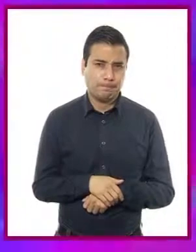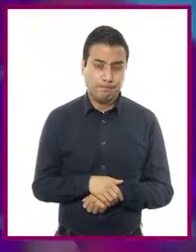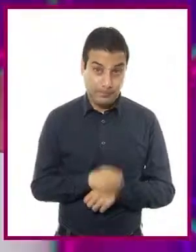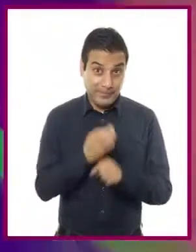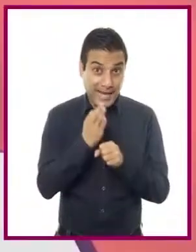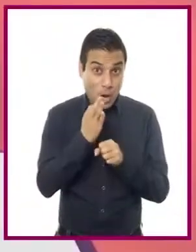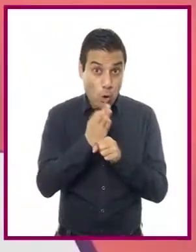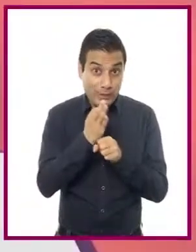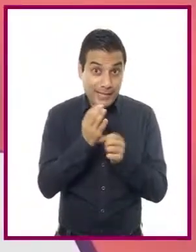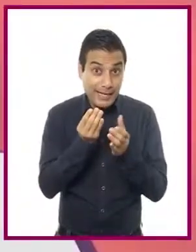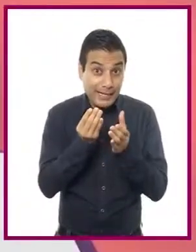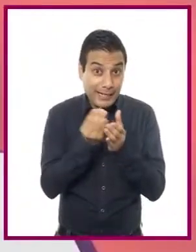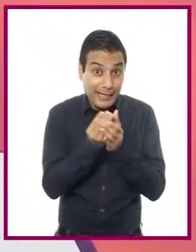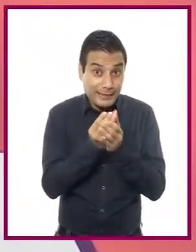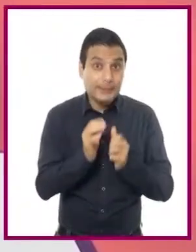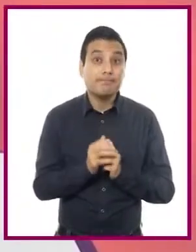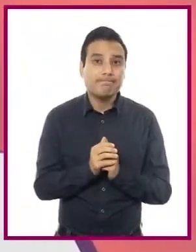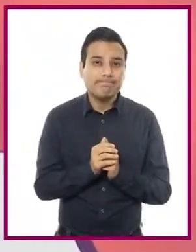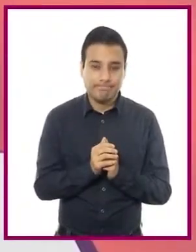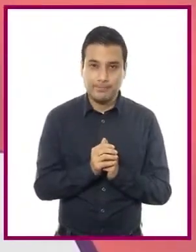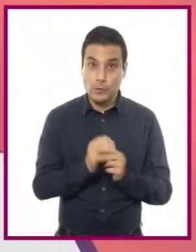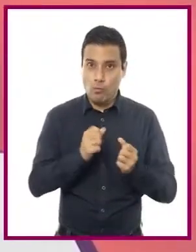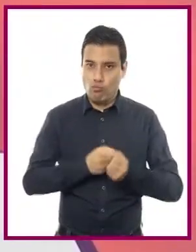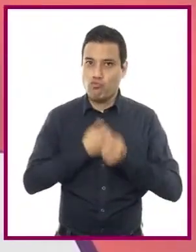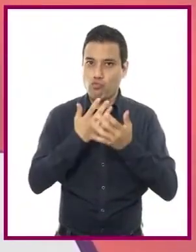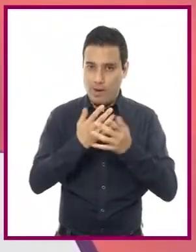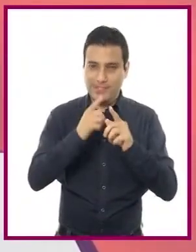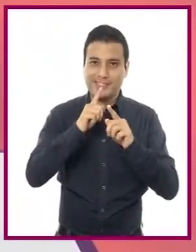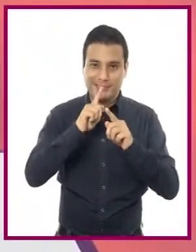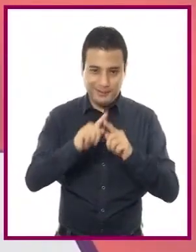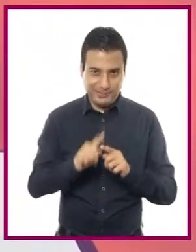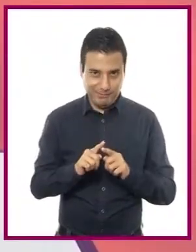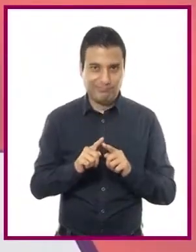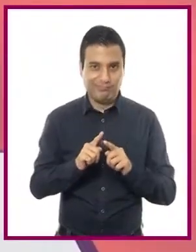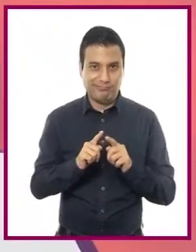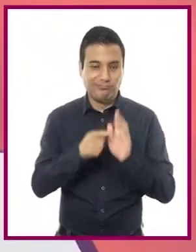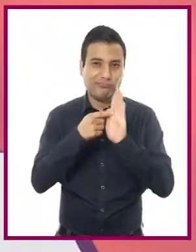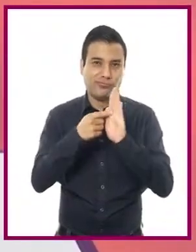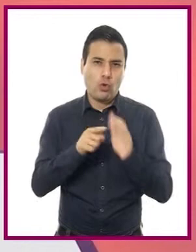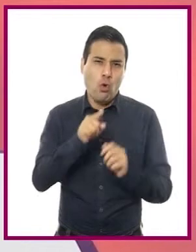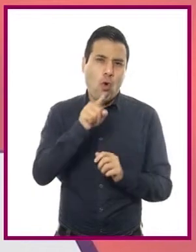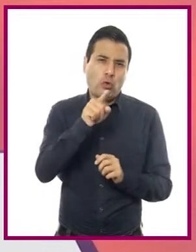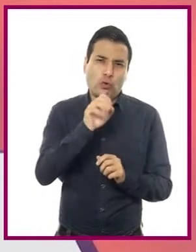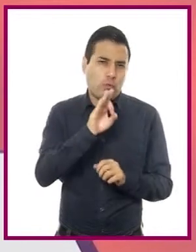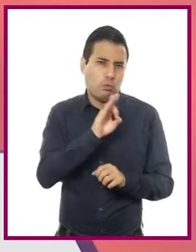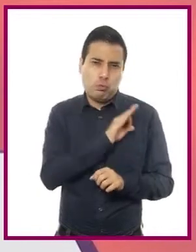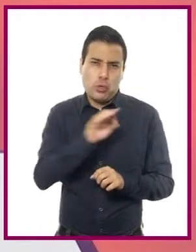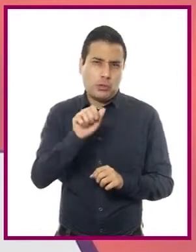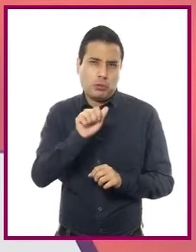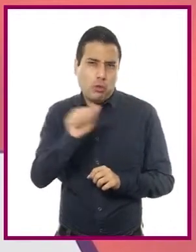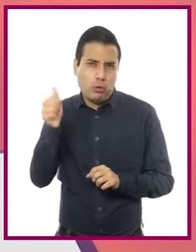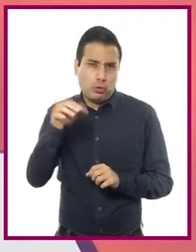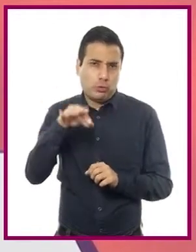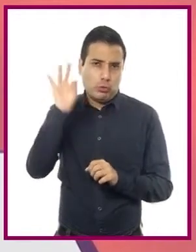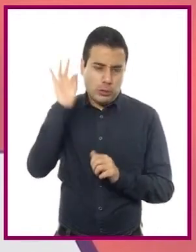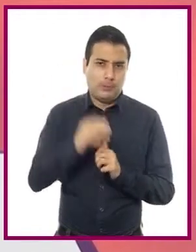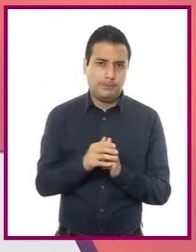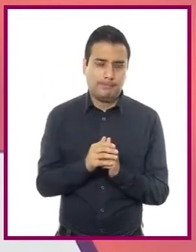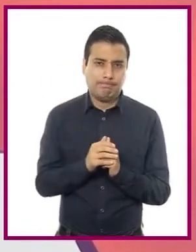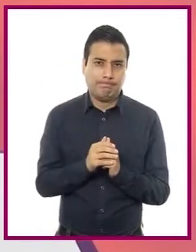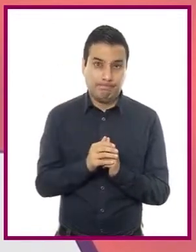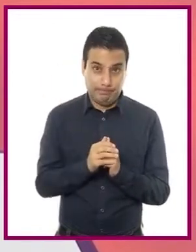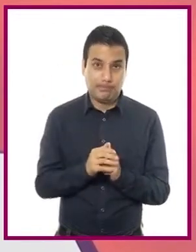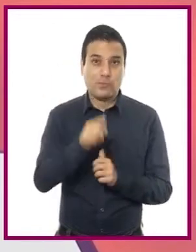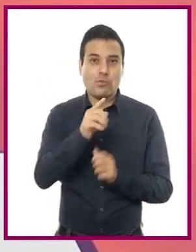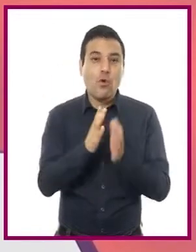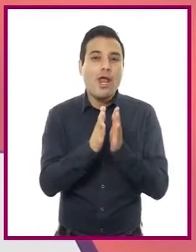sesión trabajaremos con varios poemas, pero ustedes pueden elegir otros. Les recomiendo que consulten algún